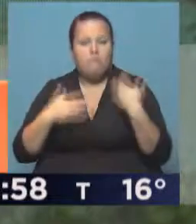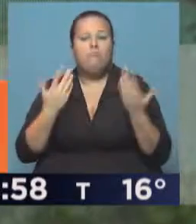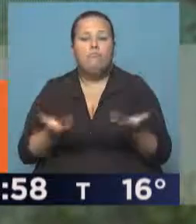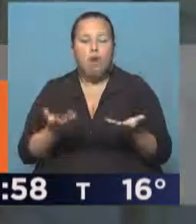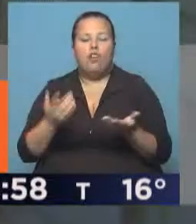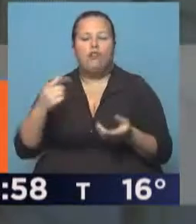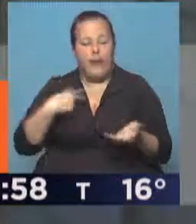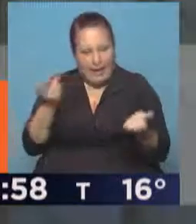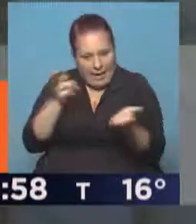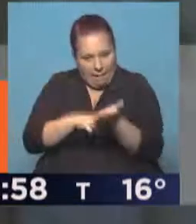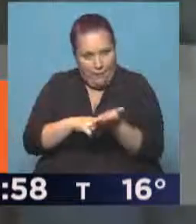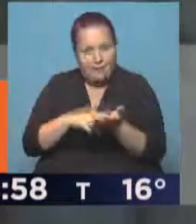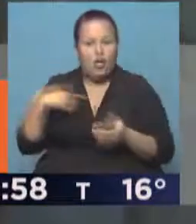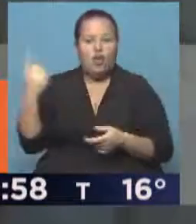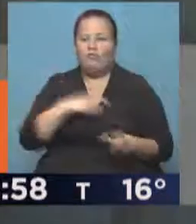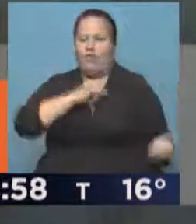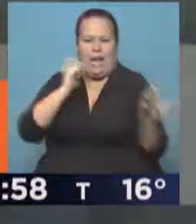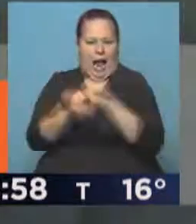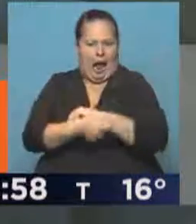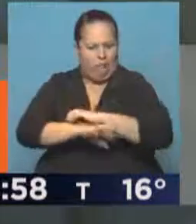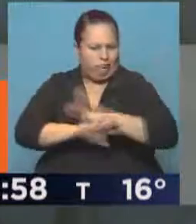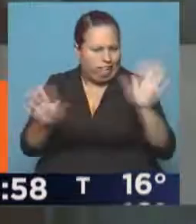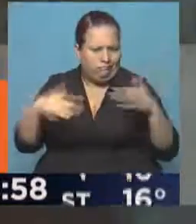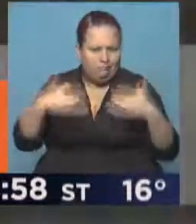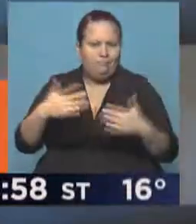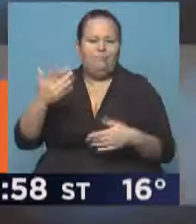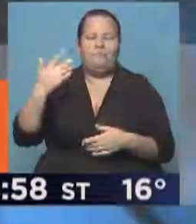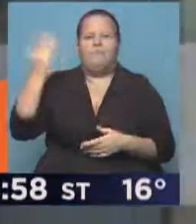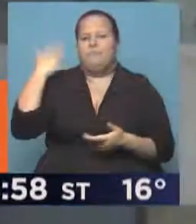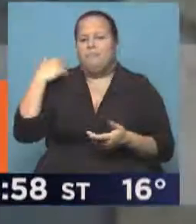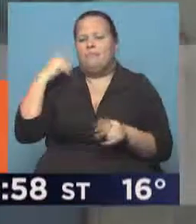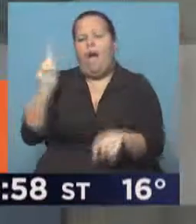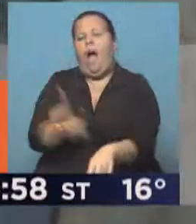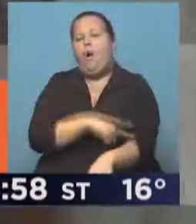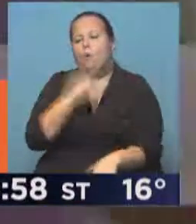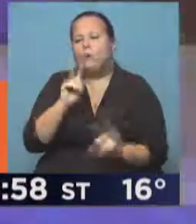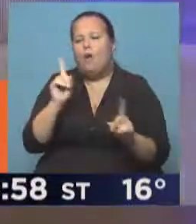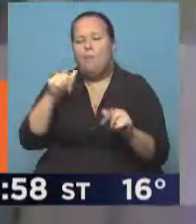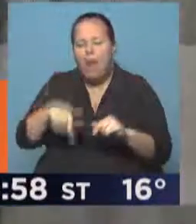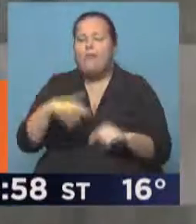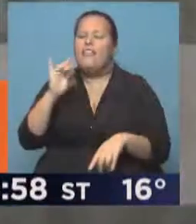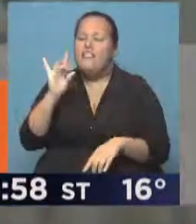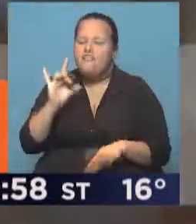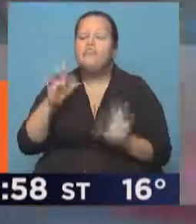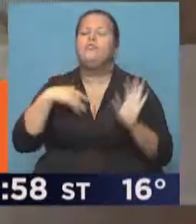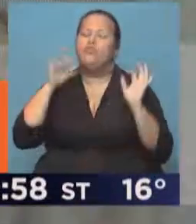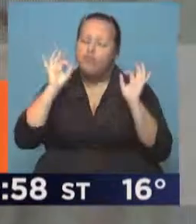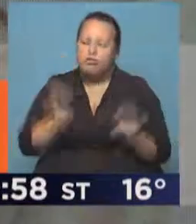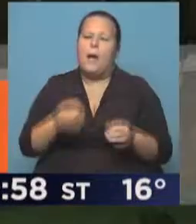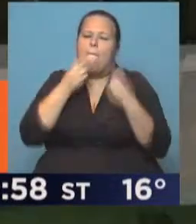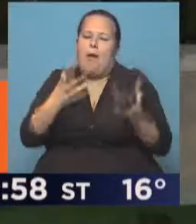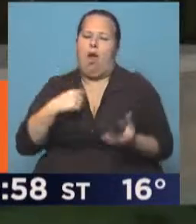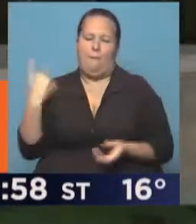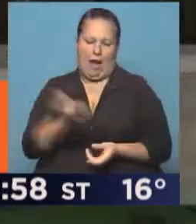yo vuelvo a repetir para nosotros es un cambio total que no estuvimos acostumbrados a eso pero nos va a costar pero es es para